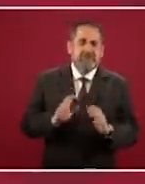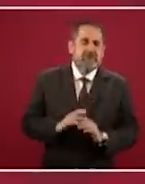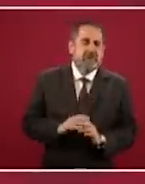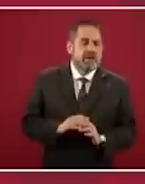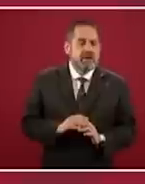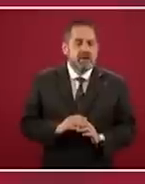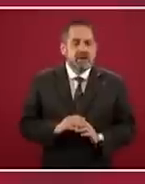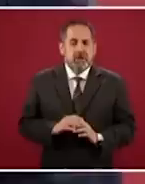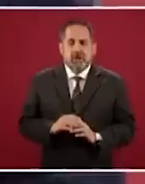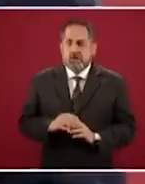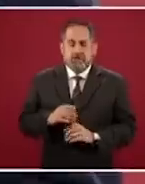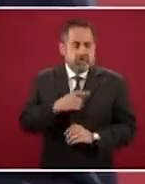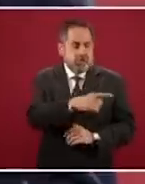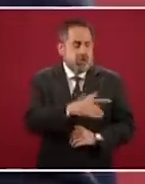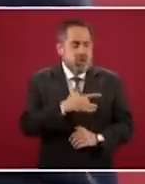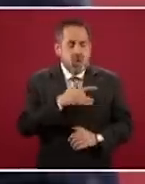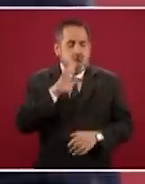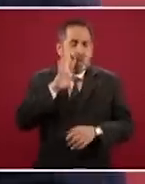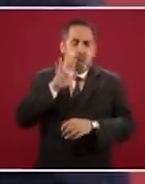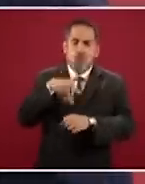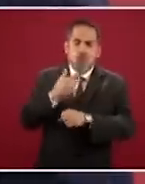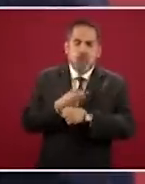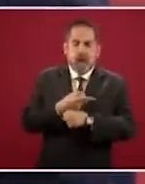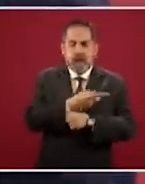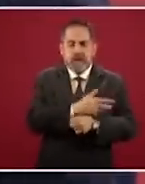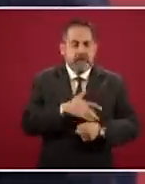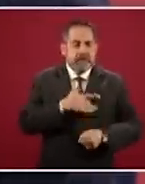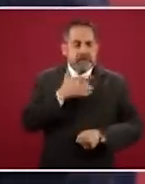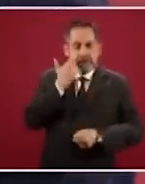no es obligatorio, es voluntario,